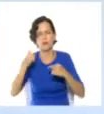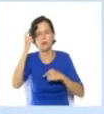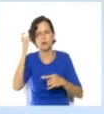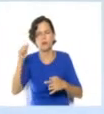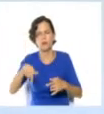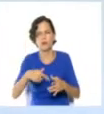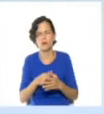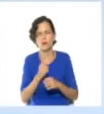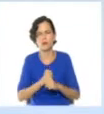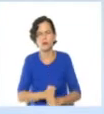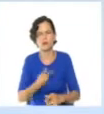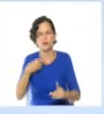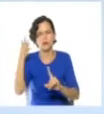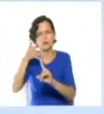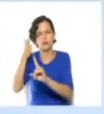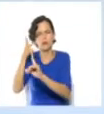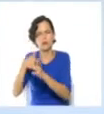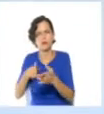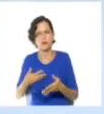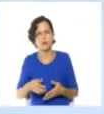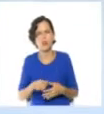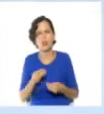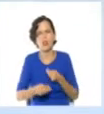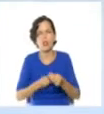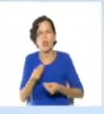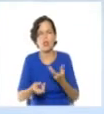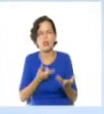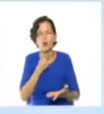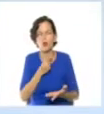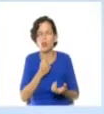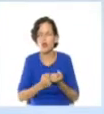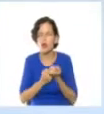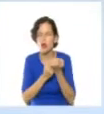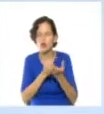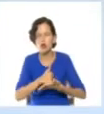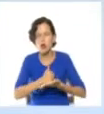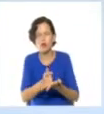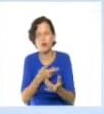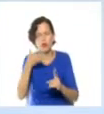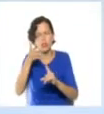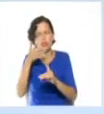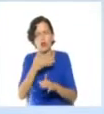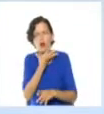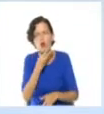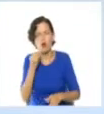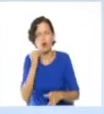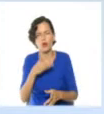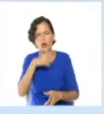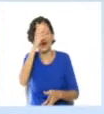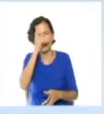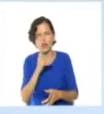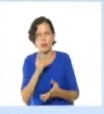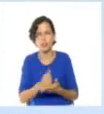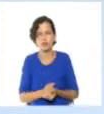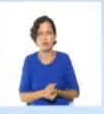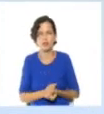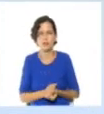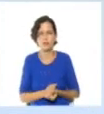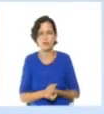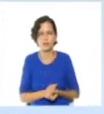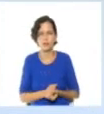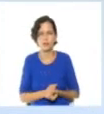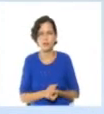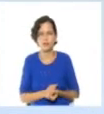de hoy, esperando que las orientaciones y recomendaciones que hemos llevado a ustedes les sean de ayuda para orientar a los jóvenes con discapacidad y o con necesidades